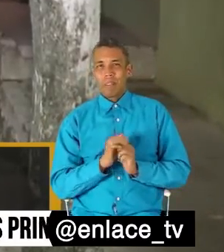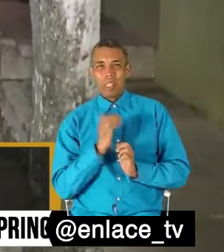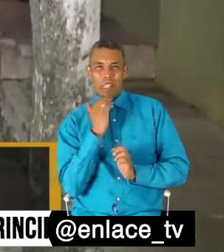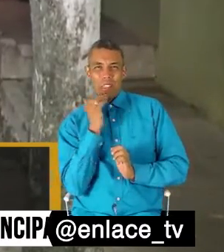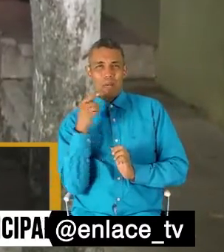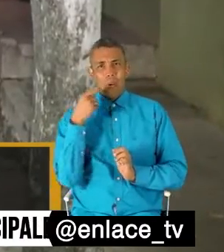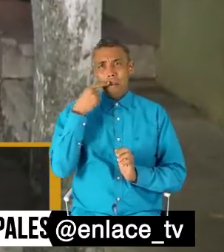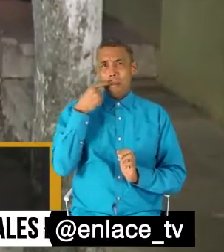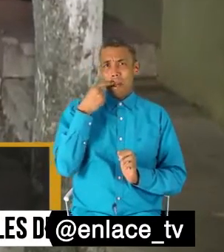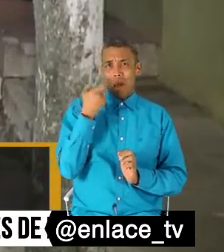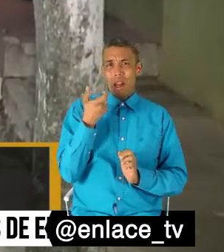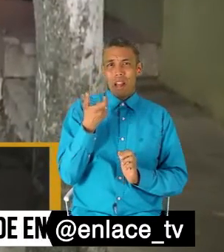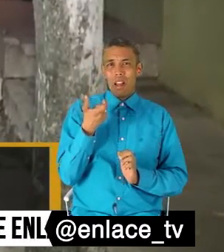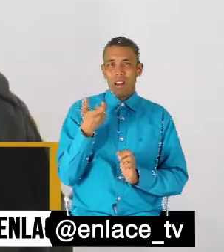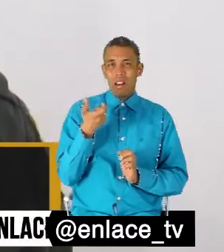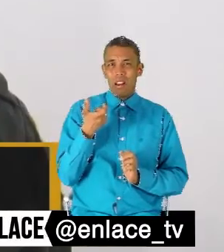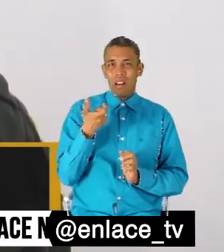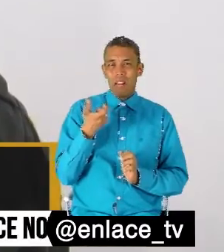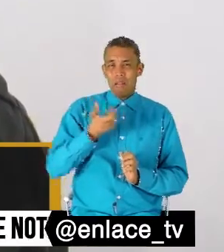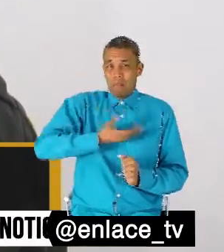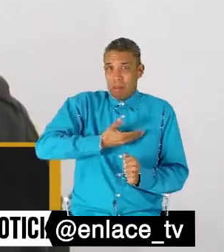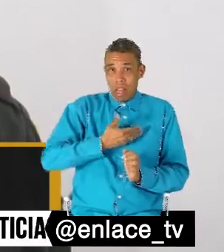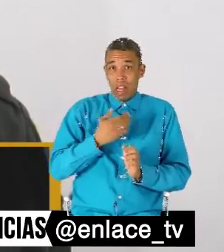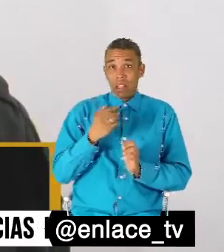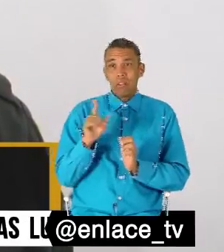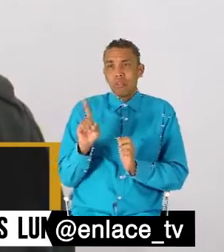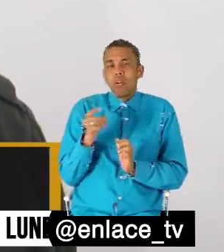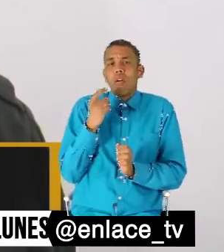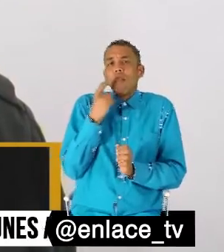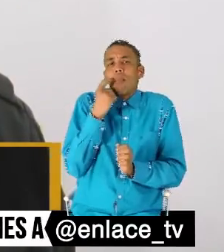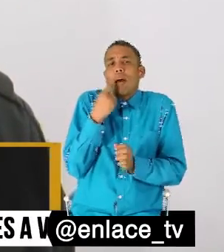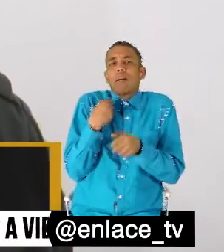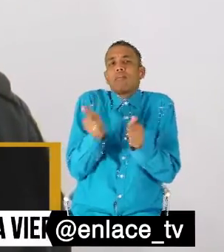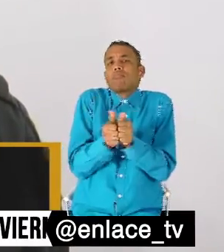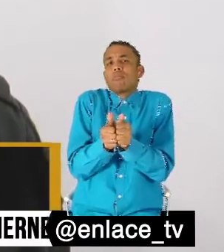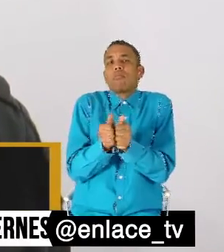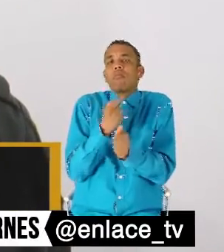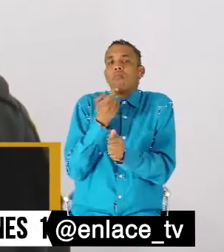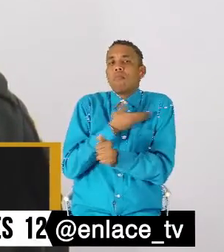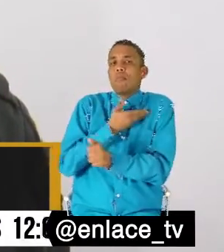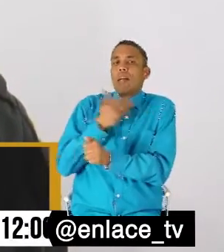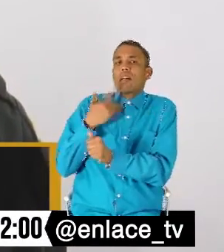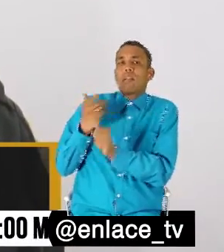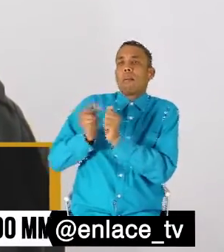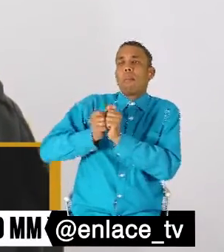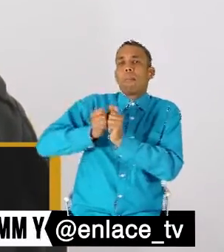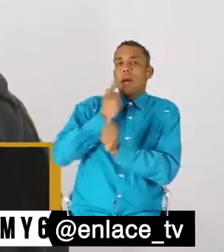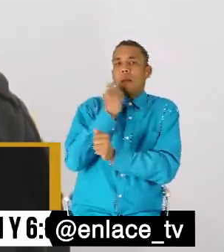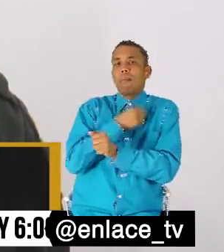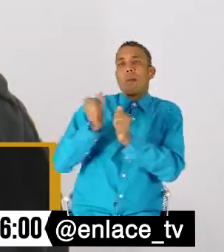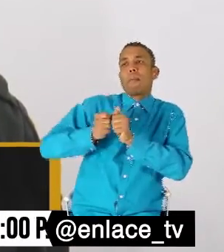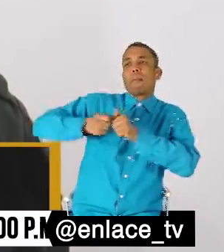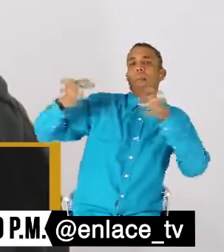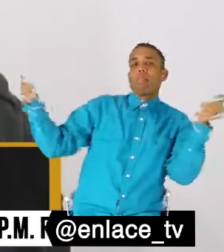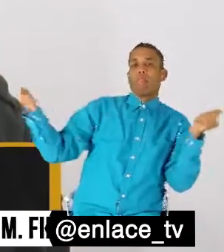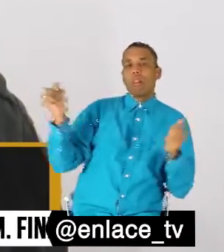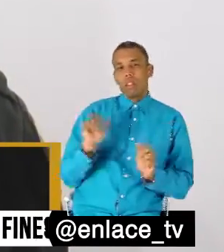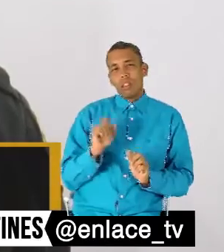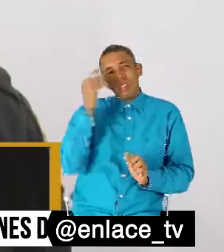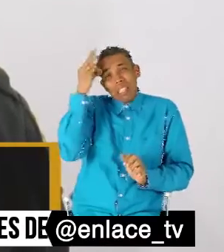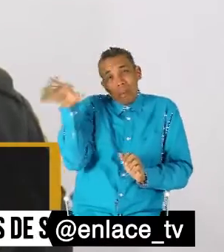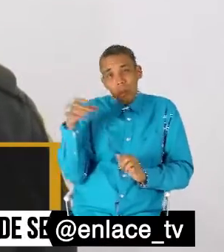convivía con su padre y madre, solamente convivía con su padre, y es allí pues donde nosotros estamos trabajando con la administración